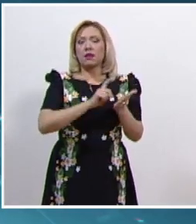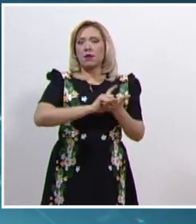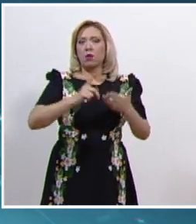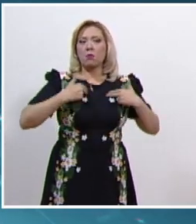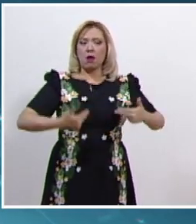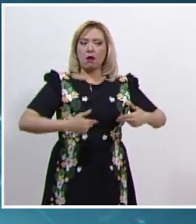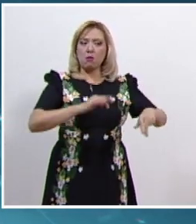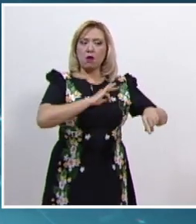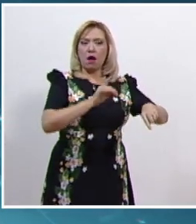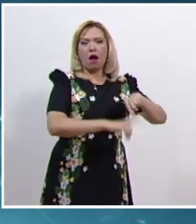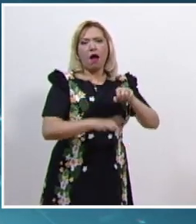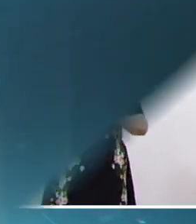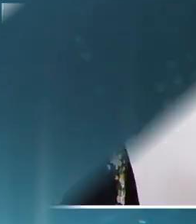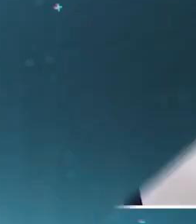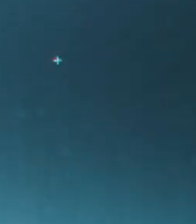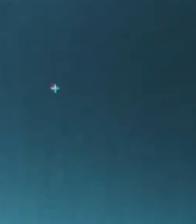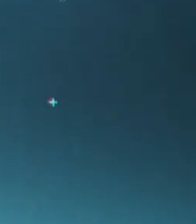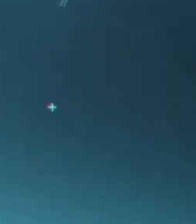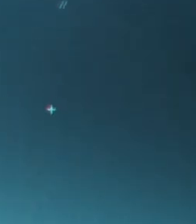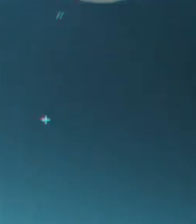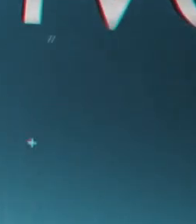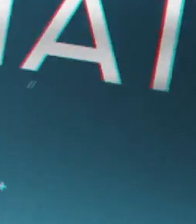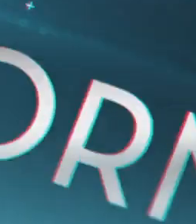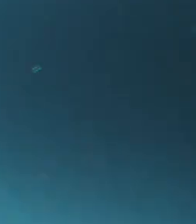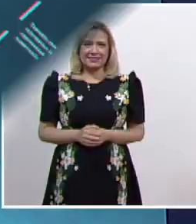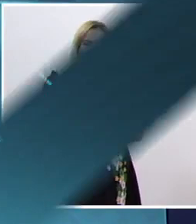derechos humanos.